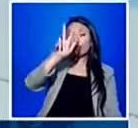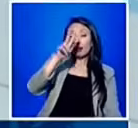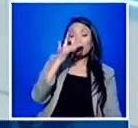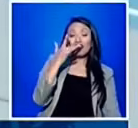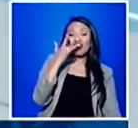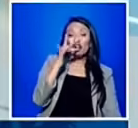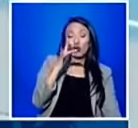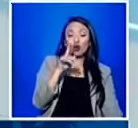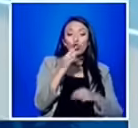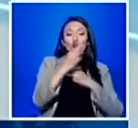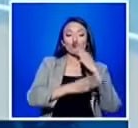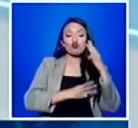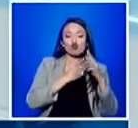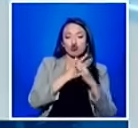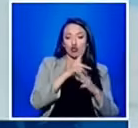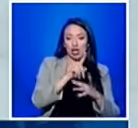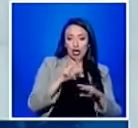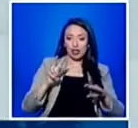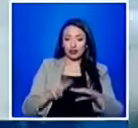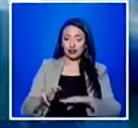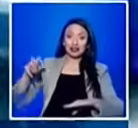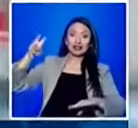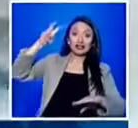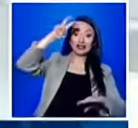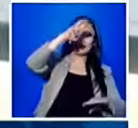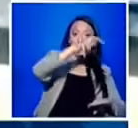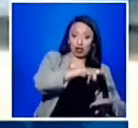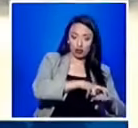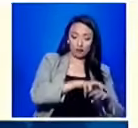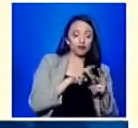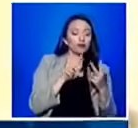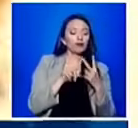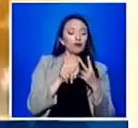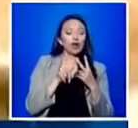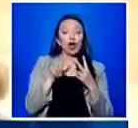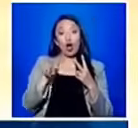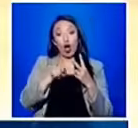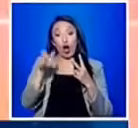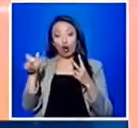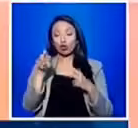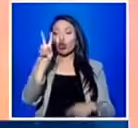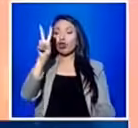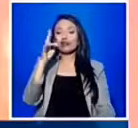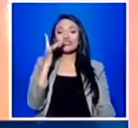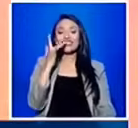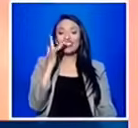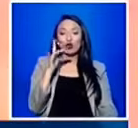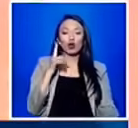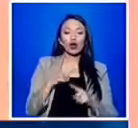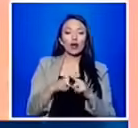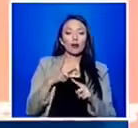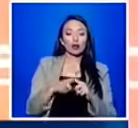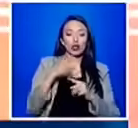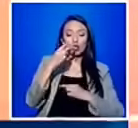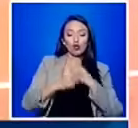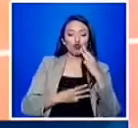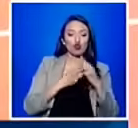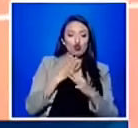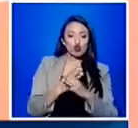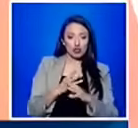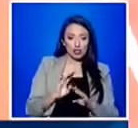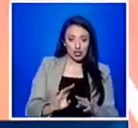oro en los mundiales de salto de longitud. Otras 2 medallas también de oro en campeonatos mundiales de los 100 metros